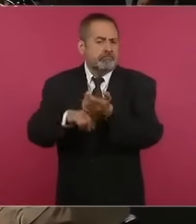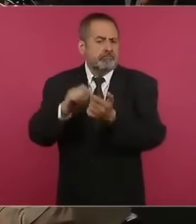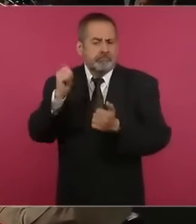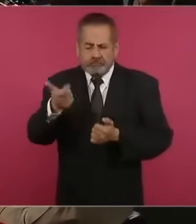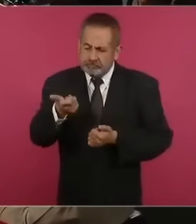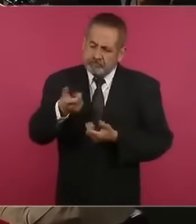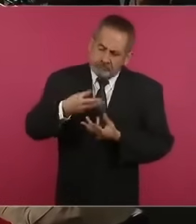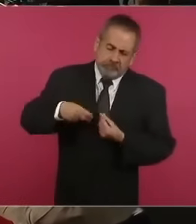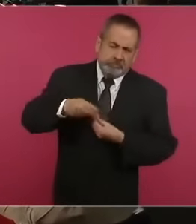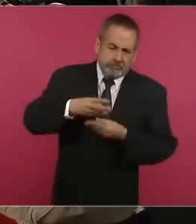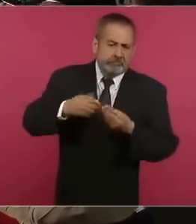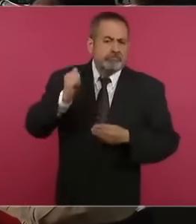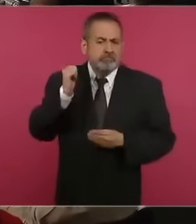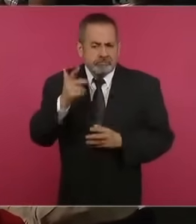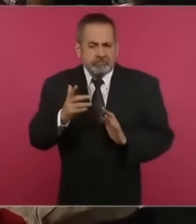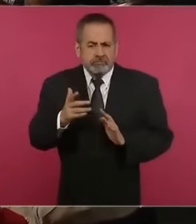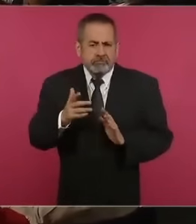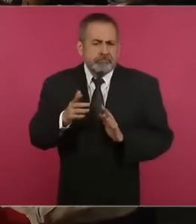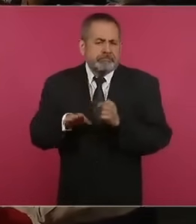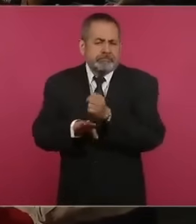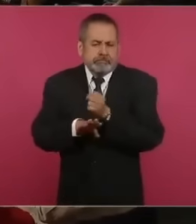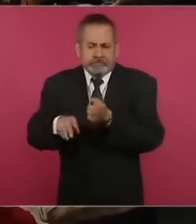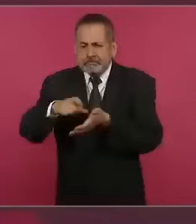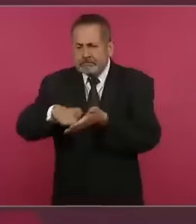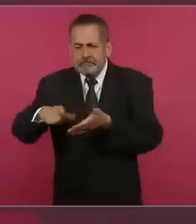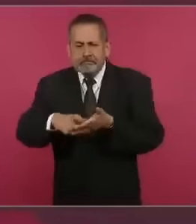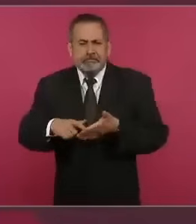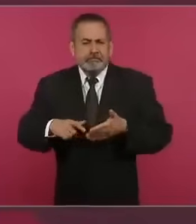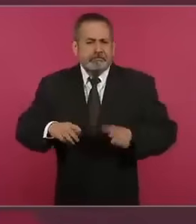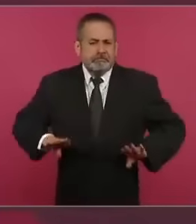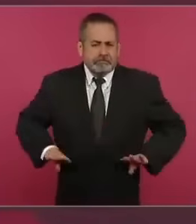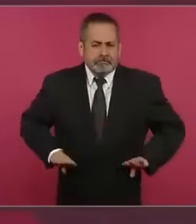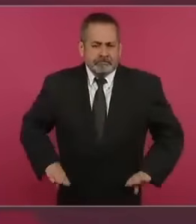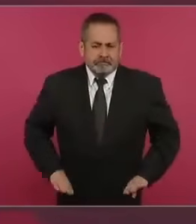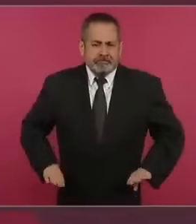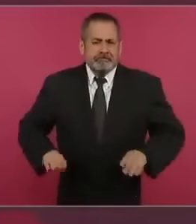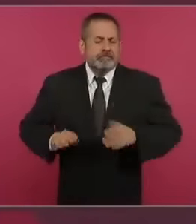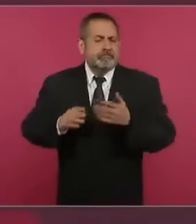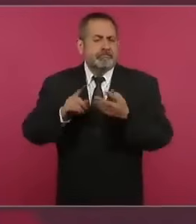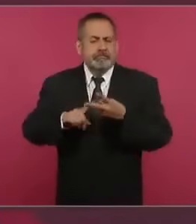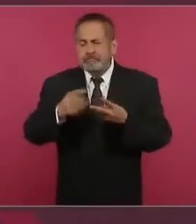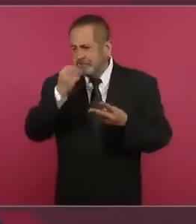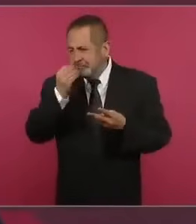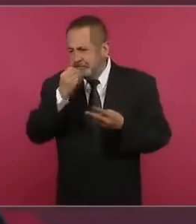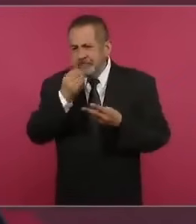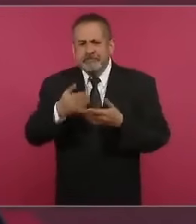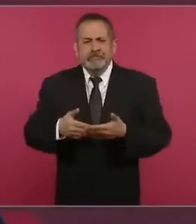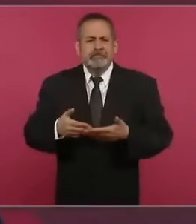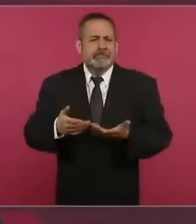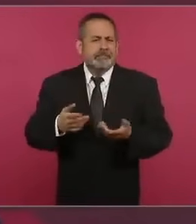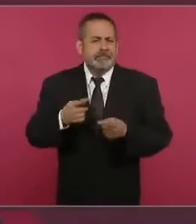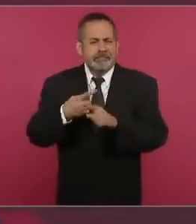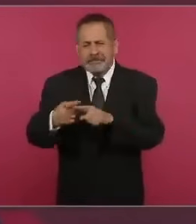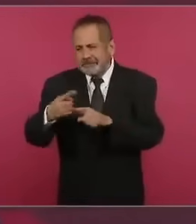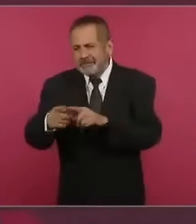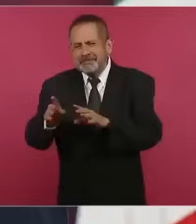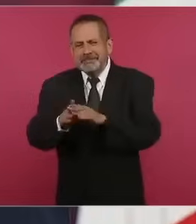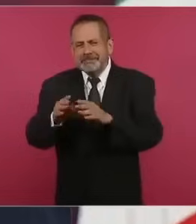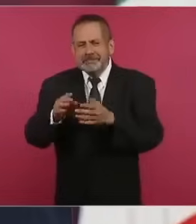recursos y adquirir lo básico, pañales, alimentación, algunos